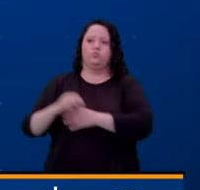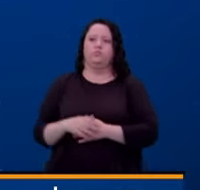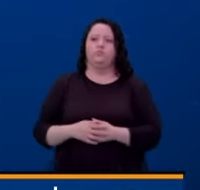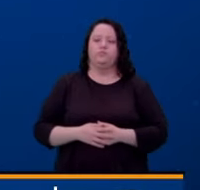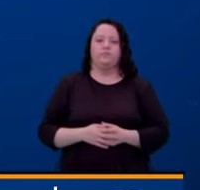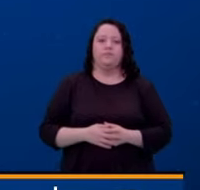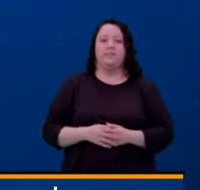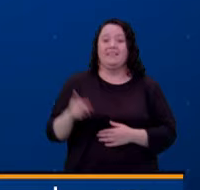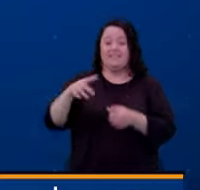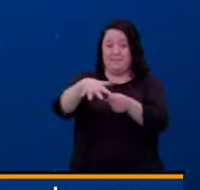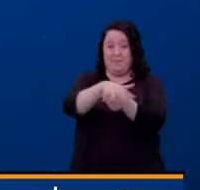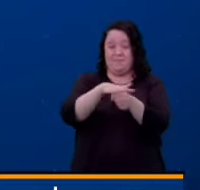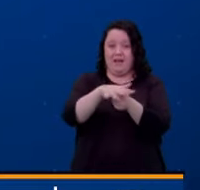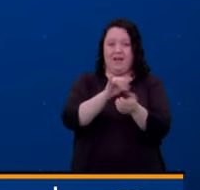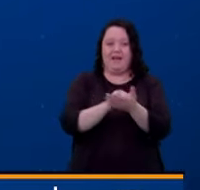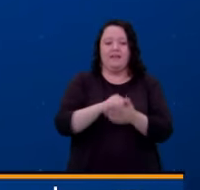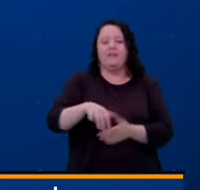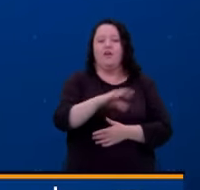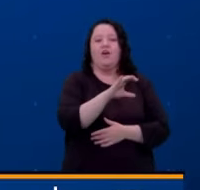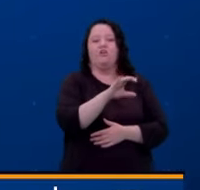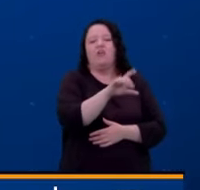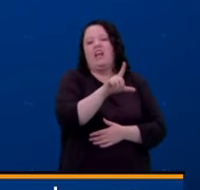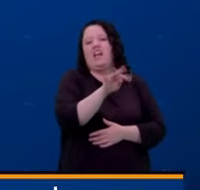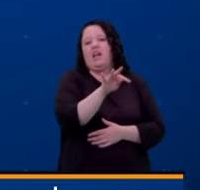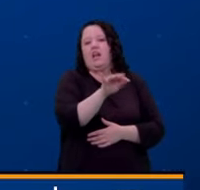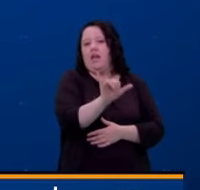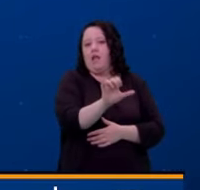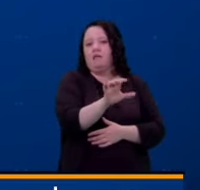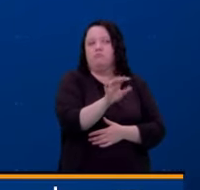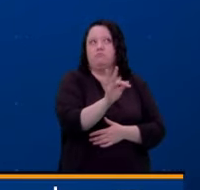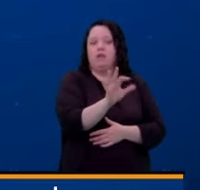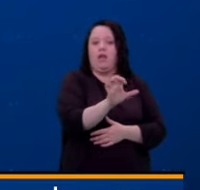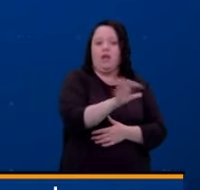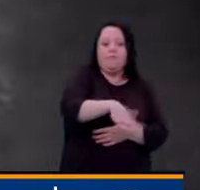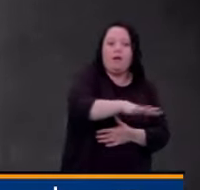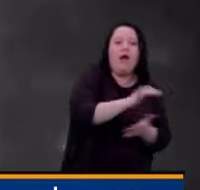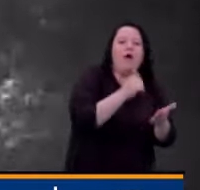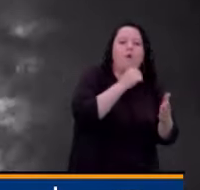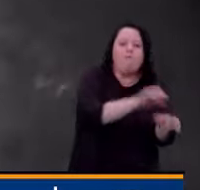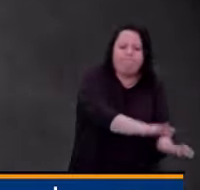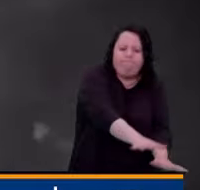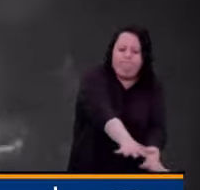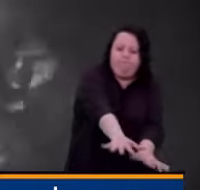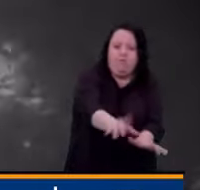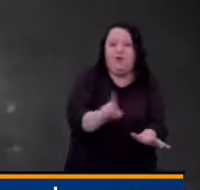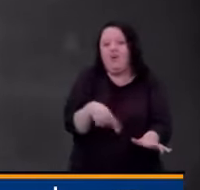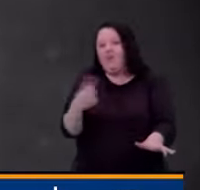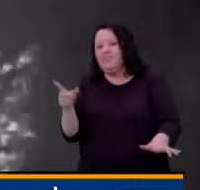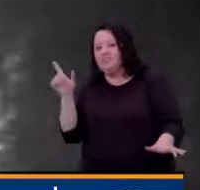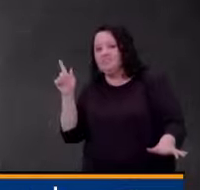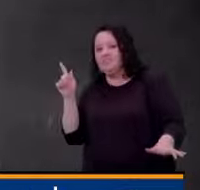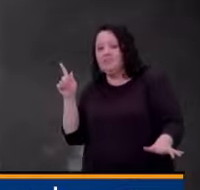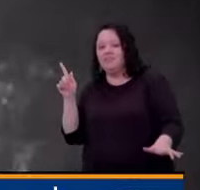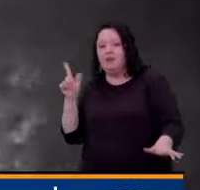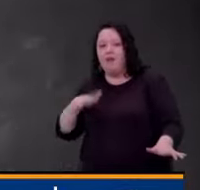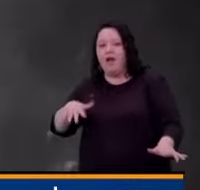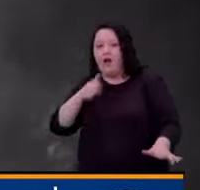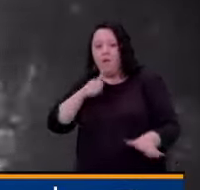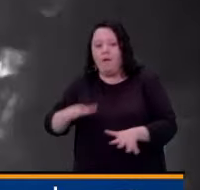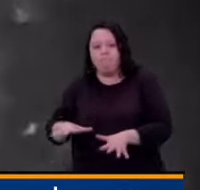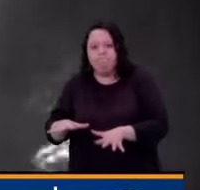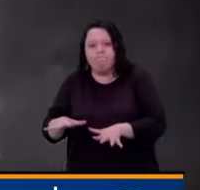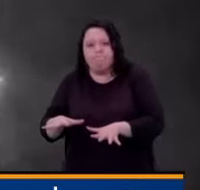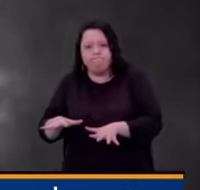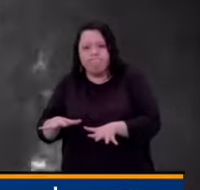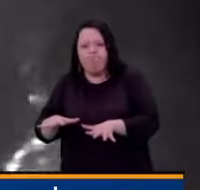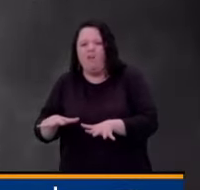Este barrio en el condado Lee quedó prácticamente bajo el agua. En Fort Myers, estas imágenes muestran cómo poco a poco se fue inundando la